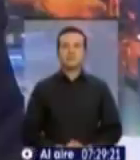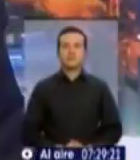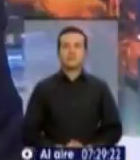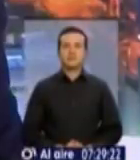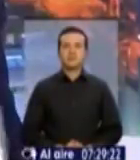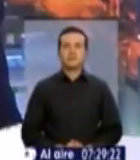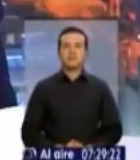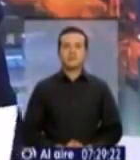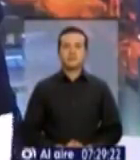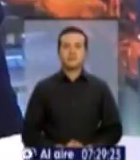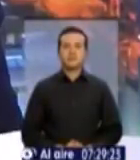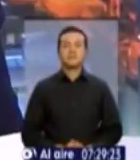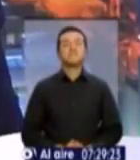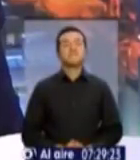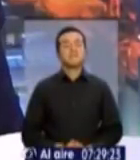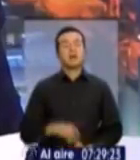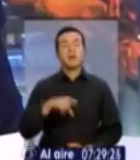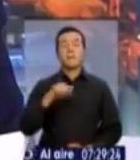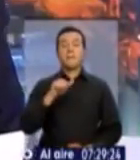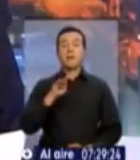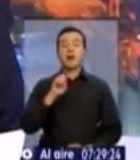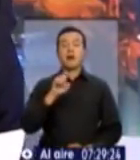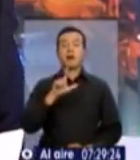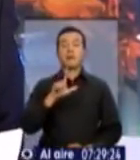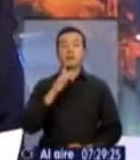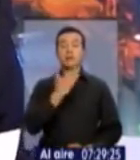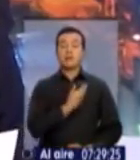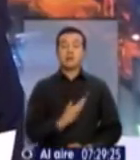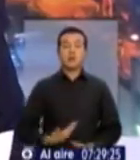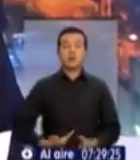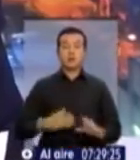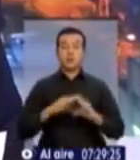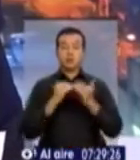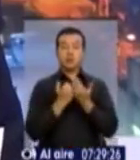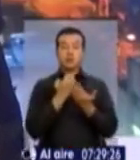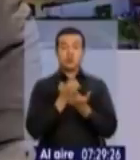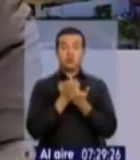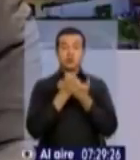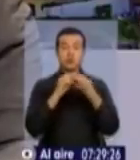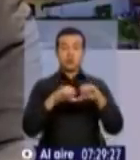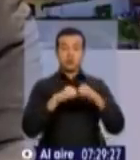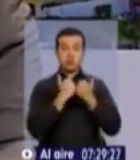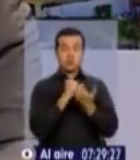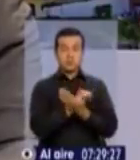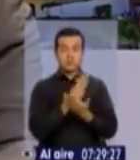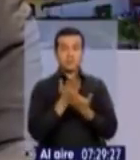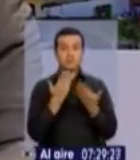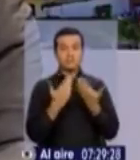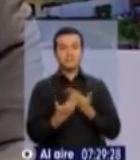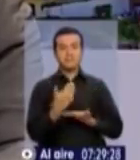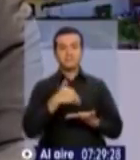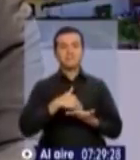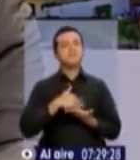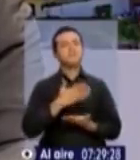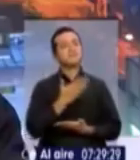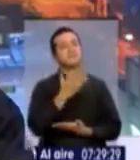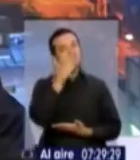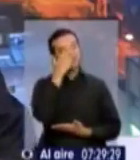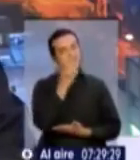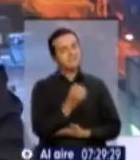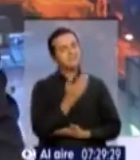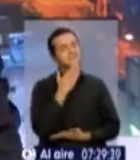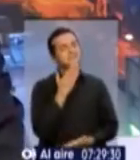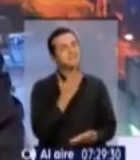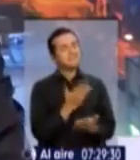para el muñoz presidente de la comisión de régimen económico la asamblea nacional es activa se encuentra con nosotros para el muñoz buenos días gracias por aceptar